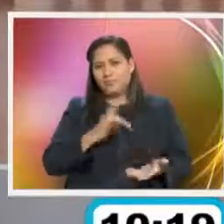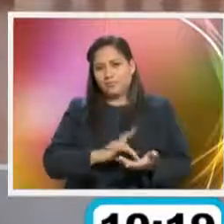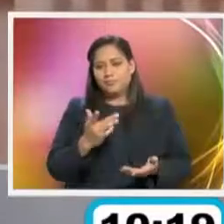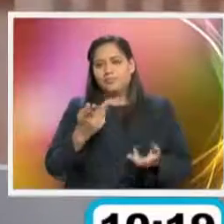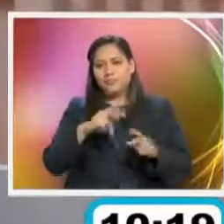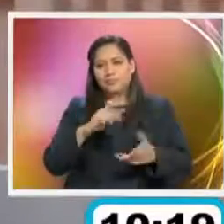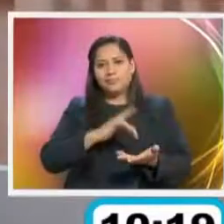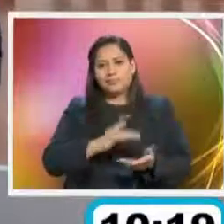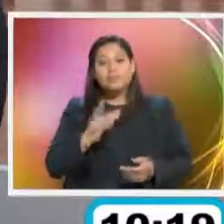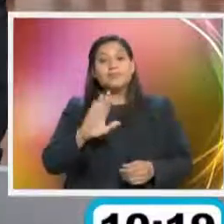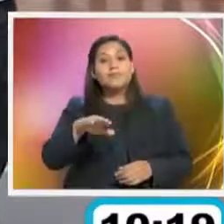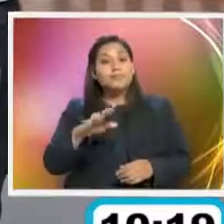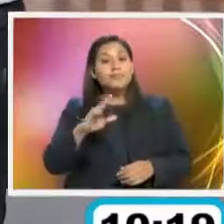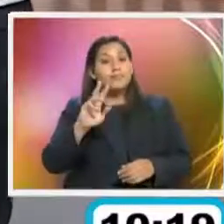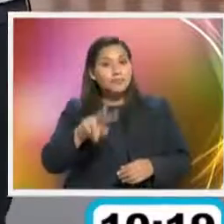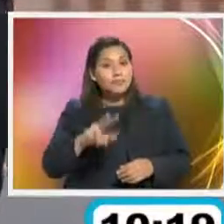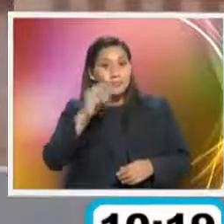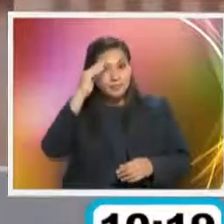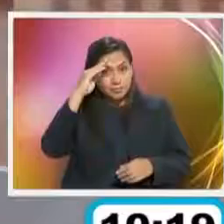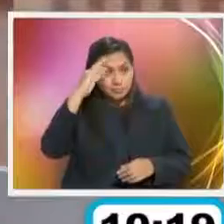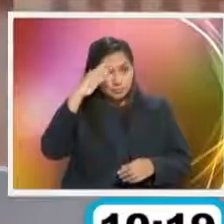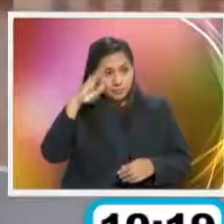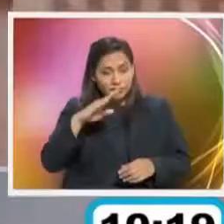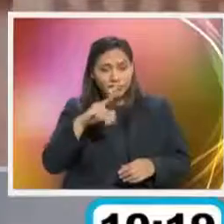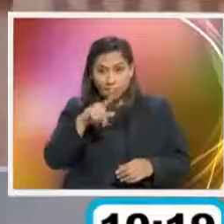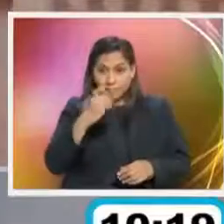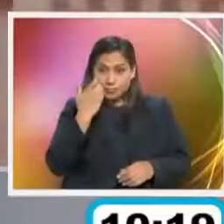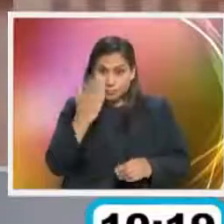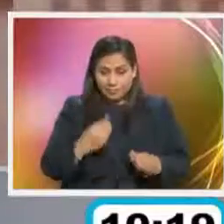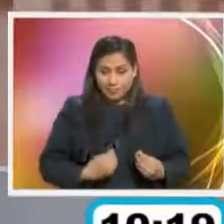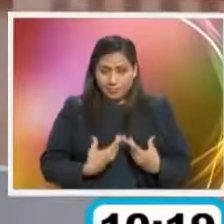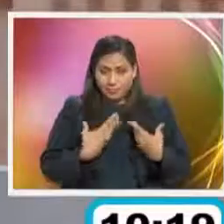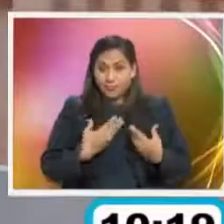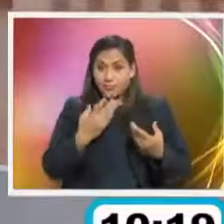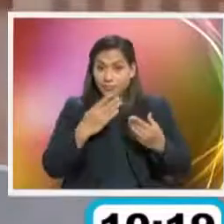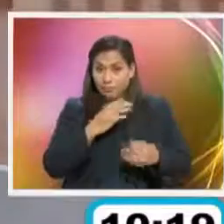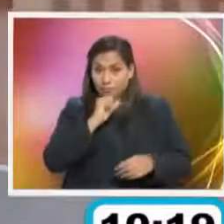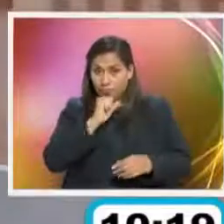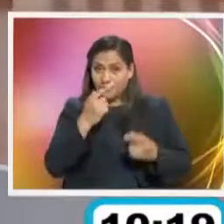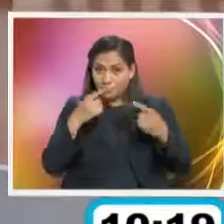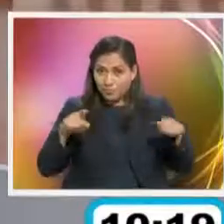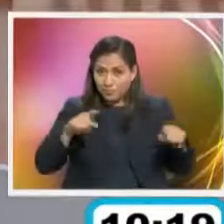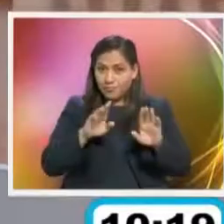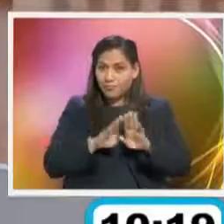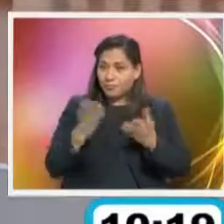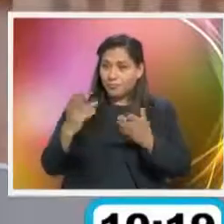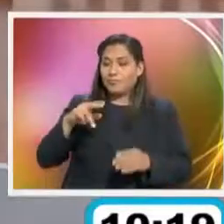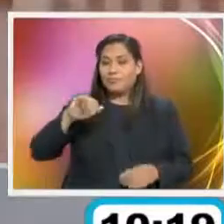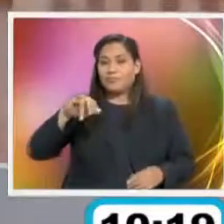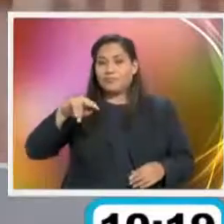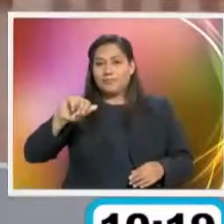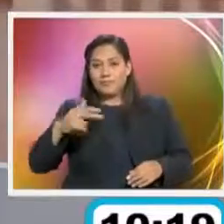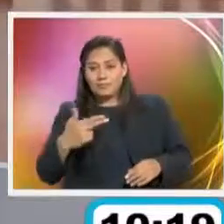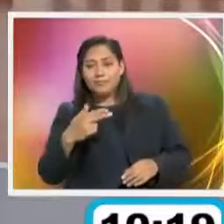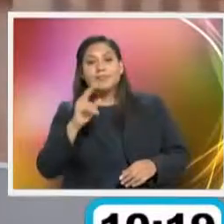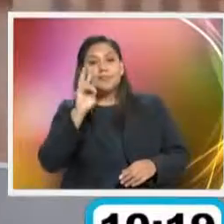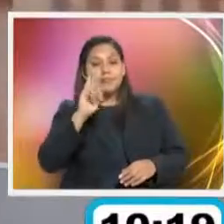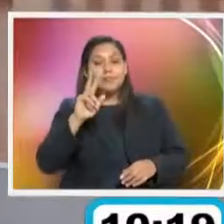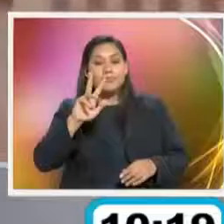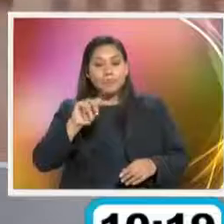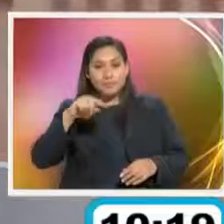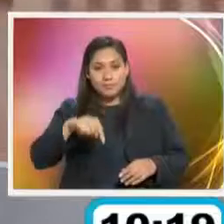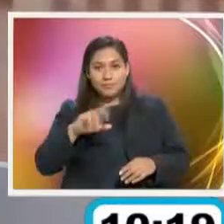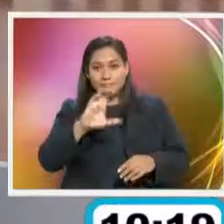contrario, ustedes, gracias. Oigan, y por cierto, señora, si quiere usted disfrutar de buena música como la de Nina, no se olvide sintonizar